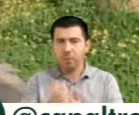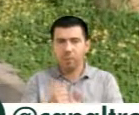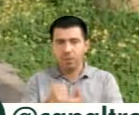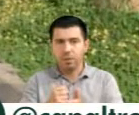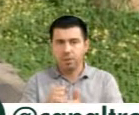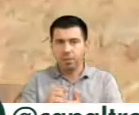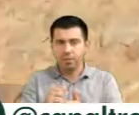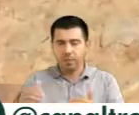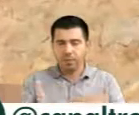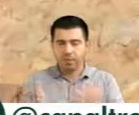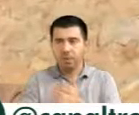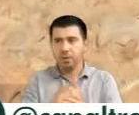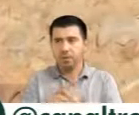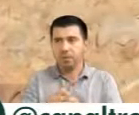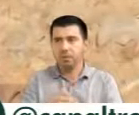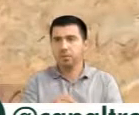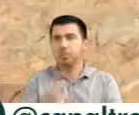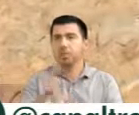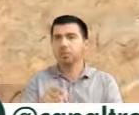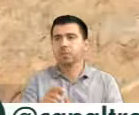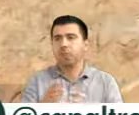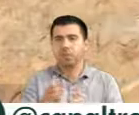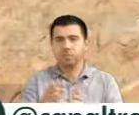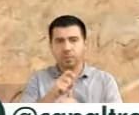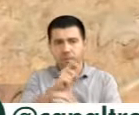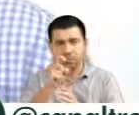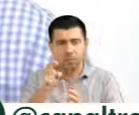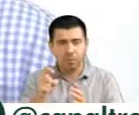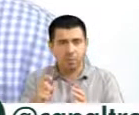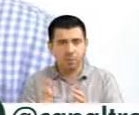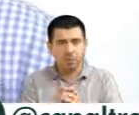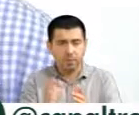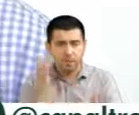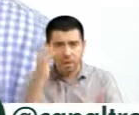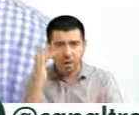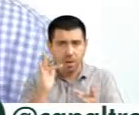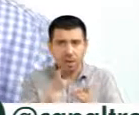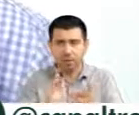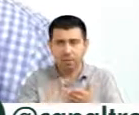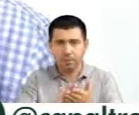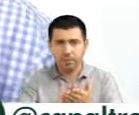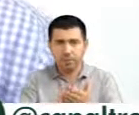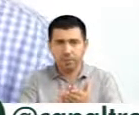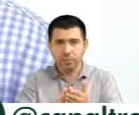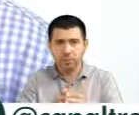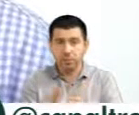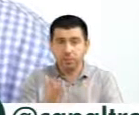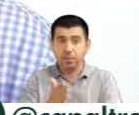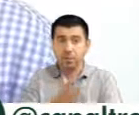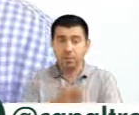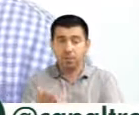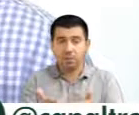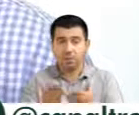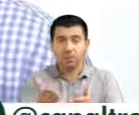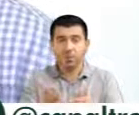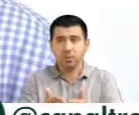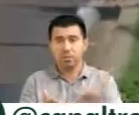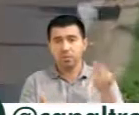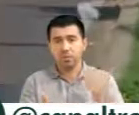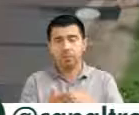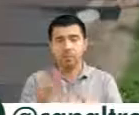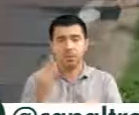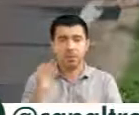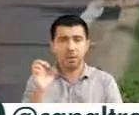calzada. ¿Por qué? Porque la tienen que dejar totalmente adecuada conforme fue entregado en el mes de